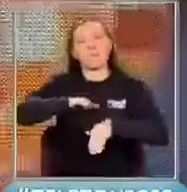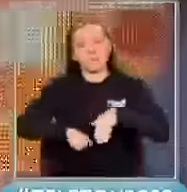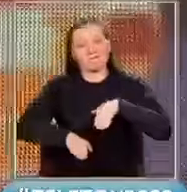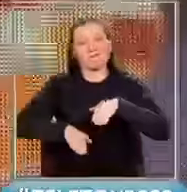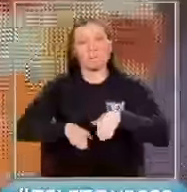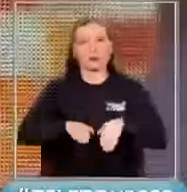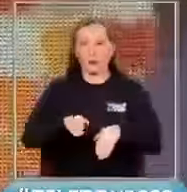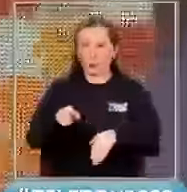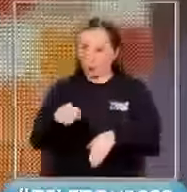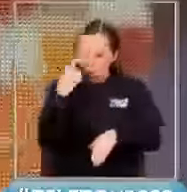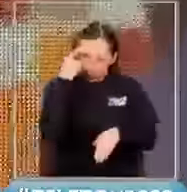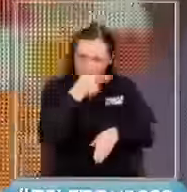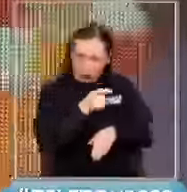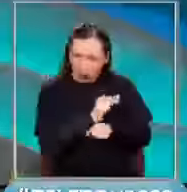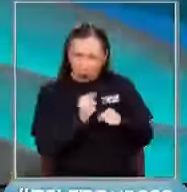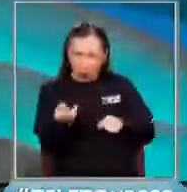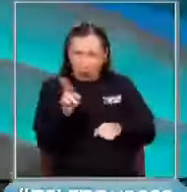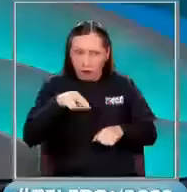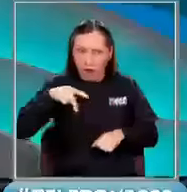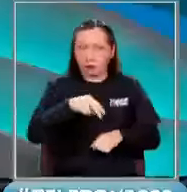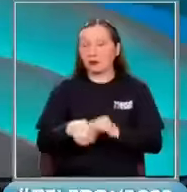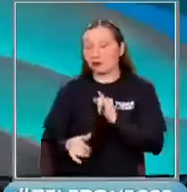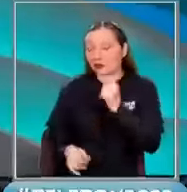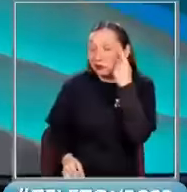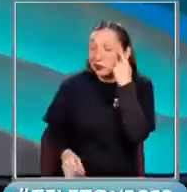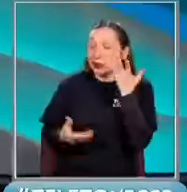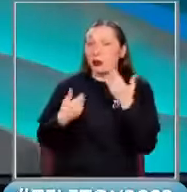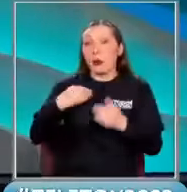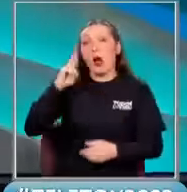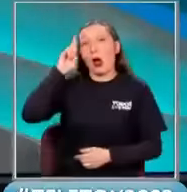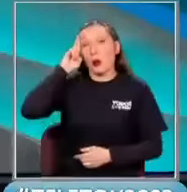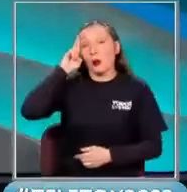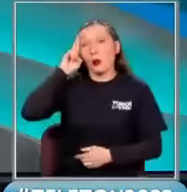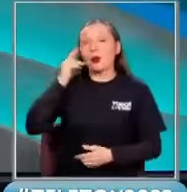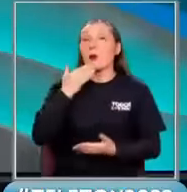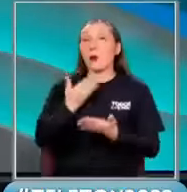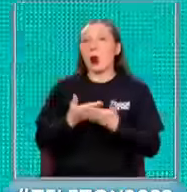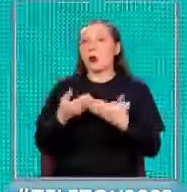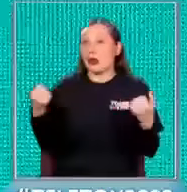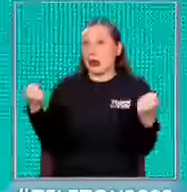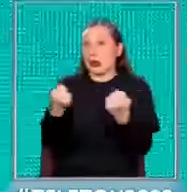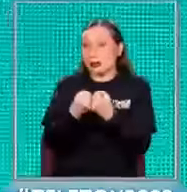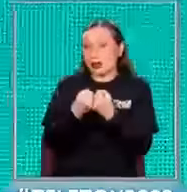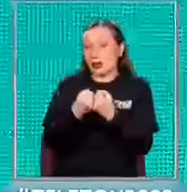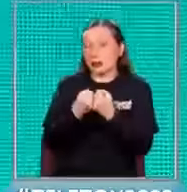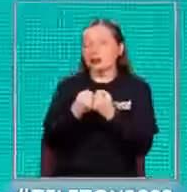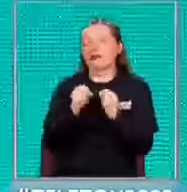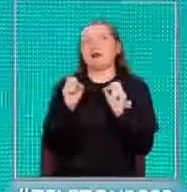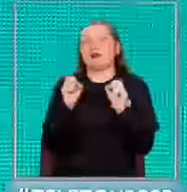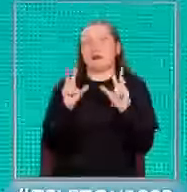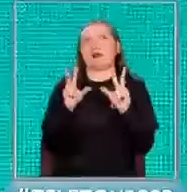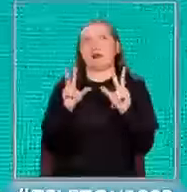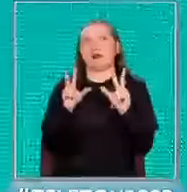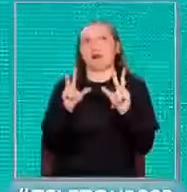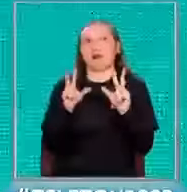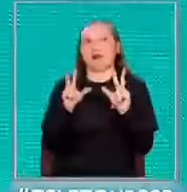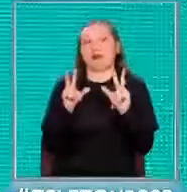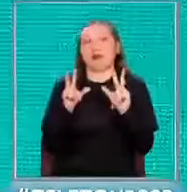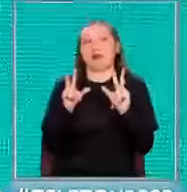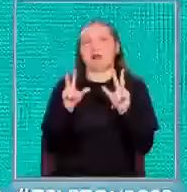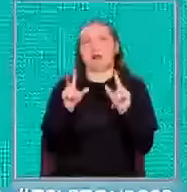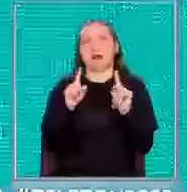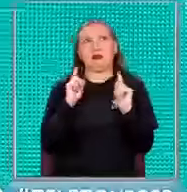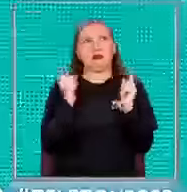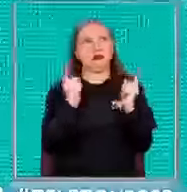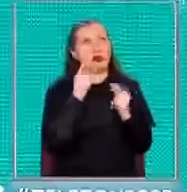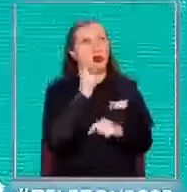que no volverías a caminar? Sí, yo pensé que... Lo que pasa es que yo recuerdo cuando tuve el accidente, haber despertado y verme en un lugar